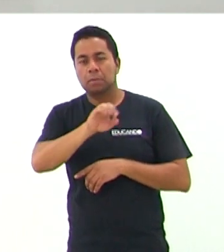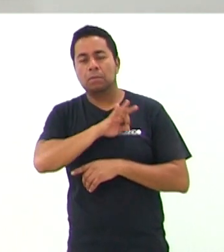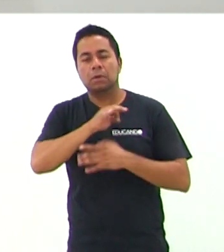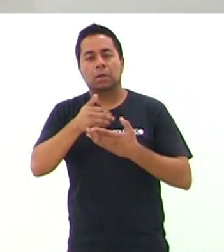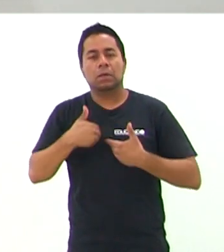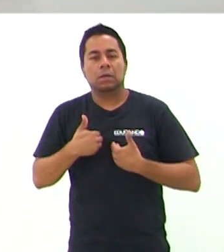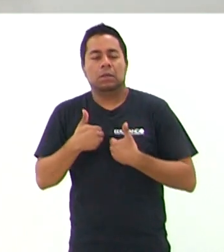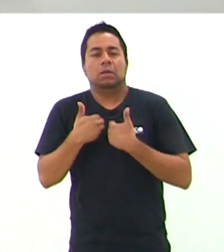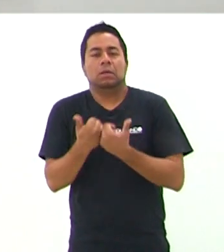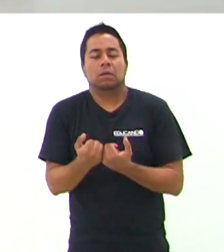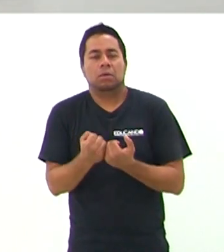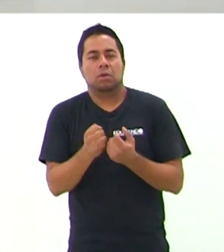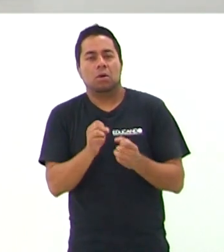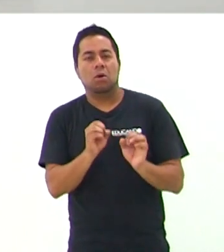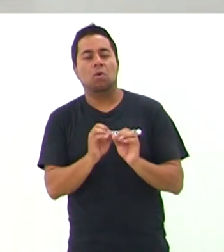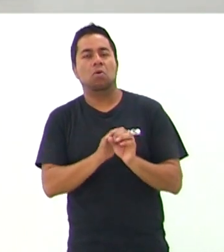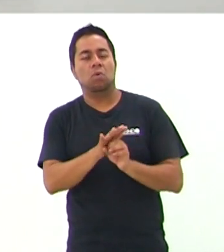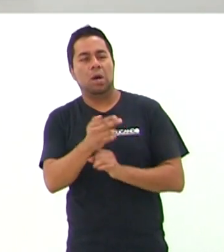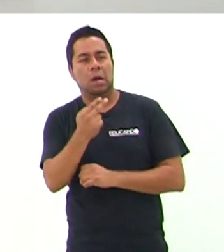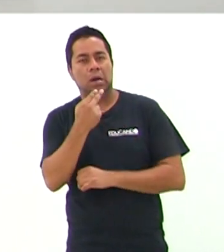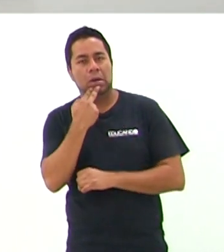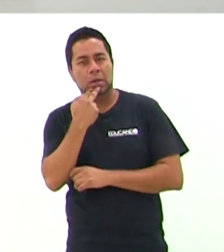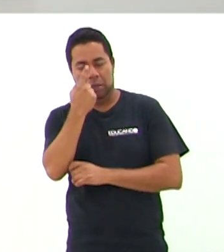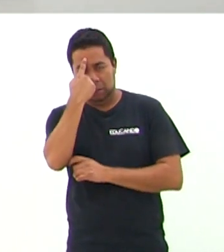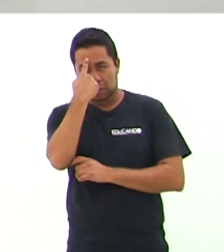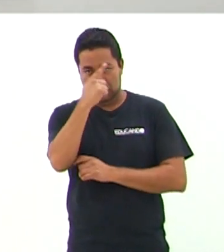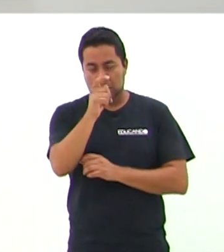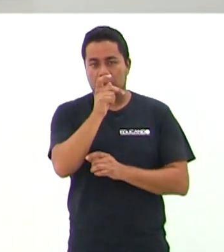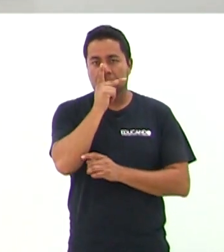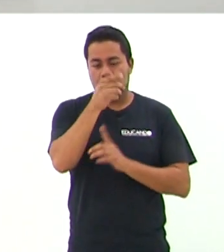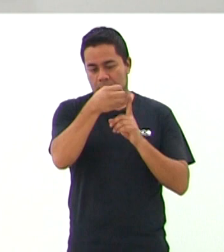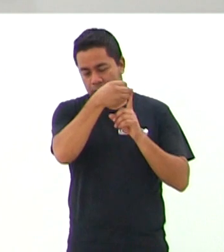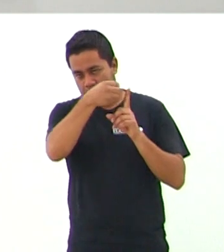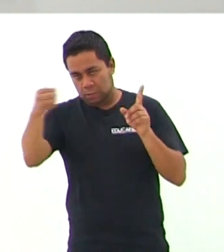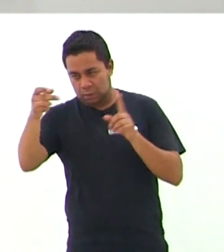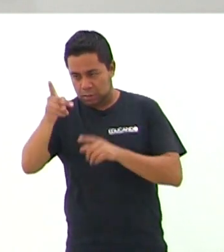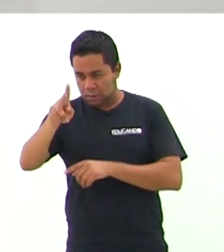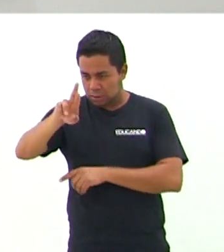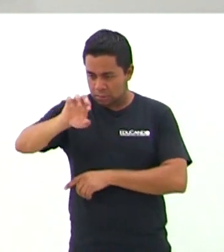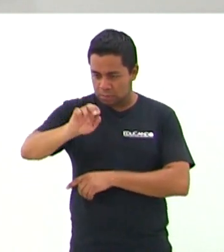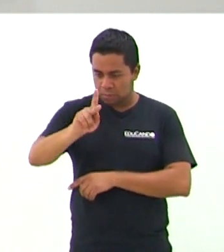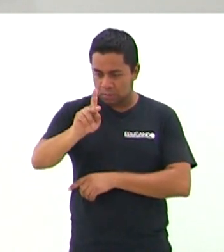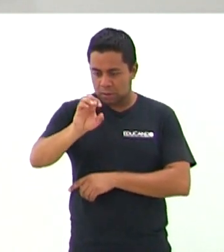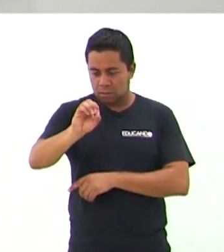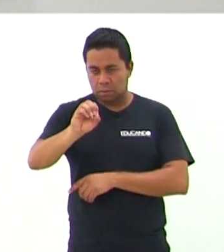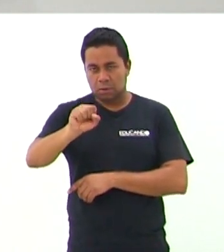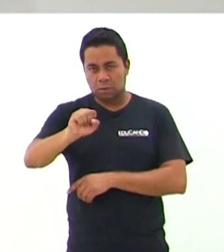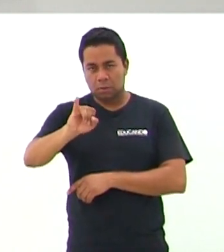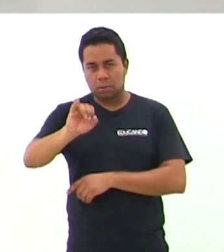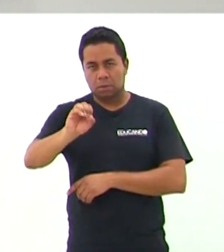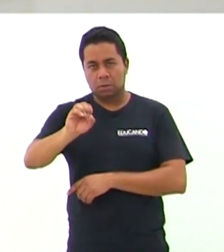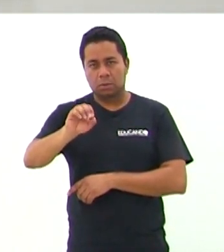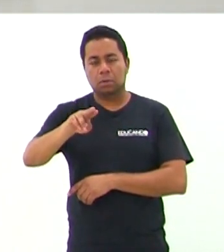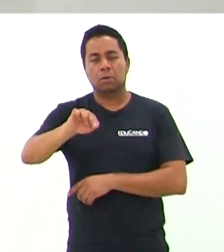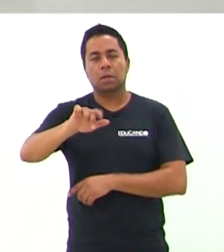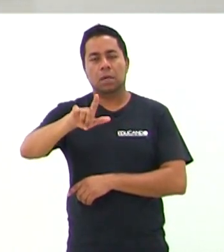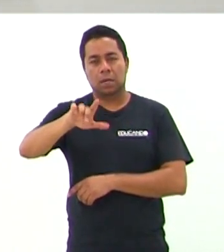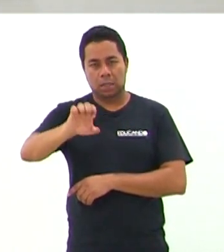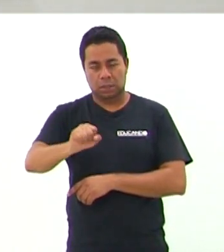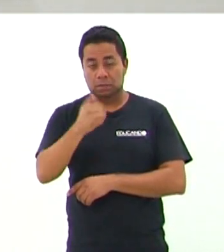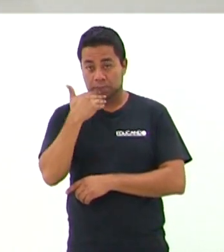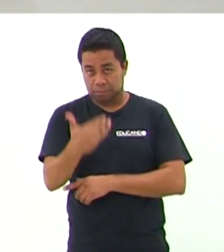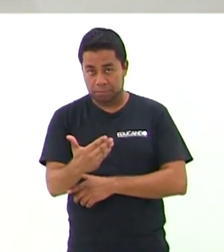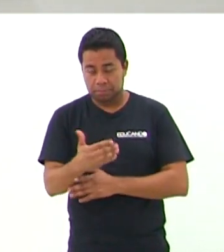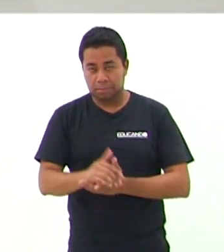entender y comprender la utilización de lo que son las frases preposicionales. ¿Bien? Ahora,